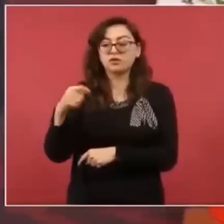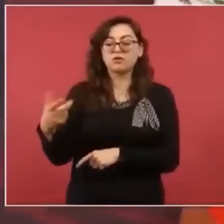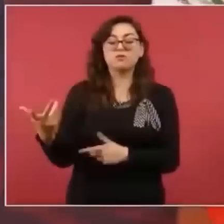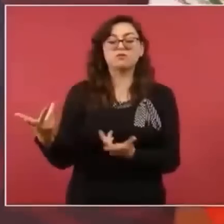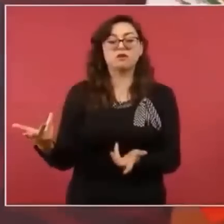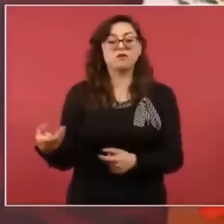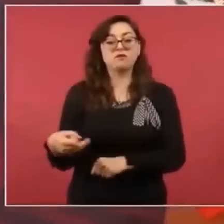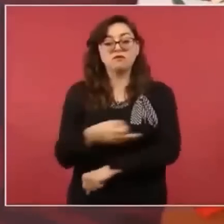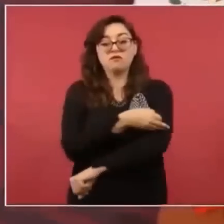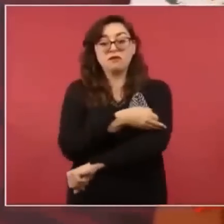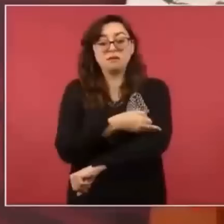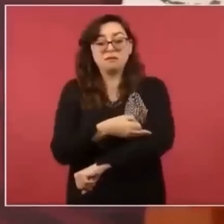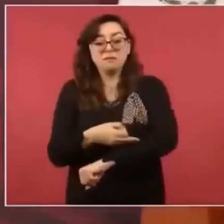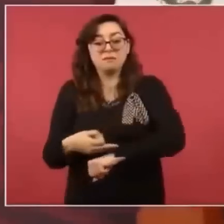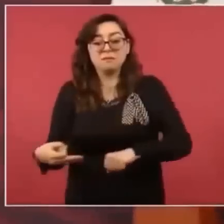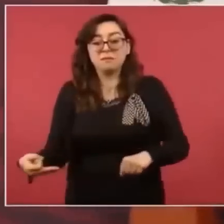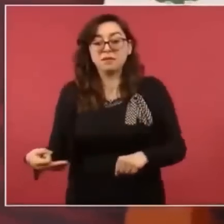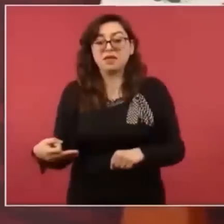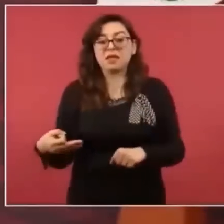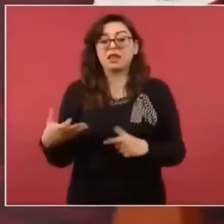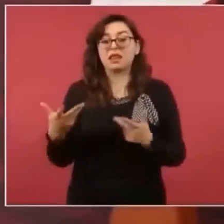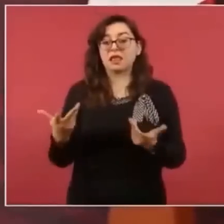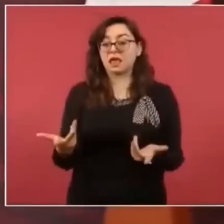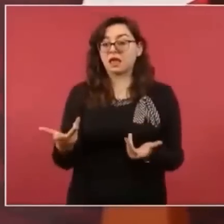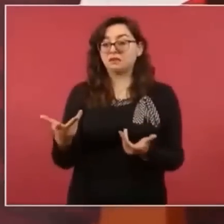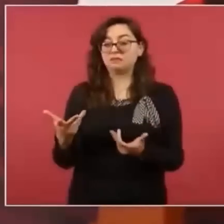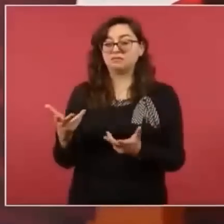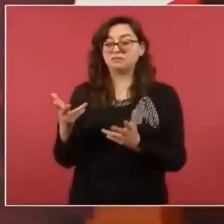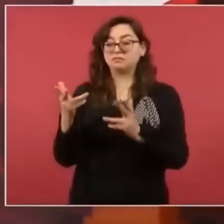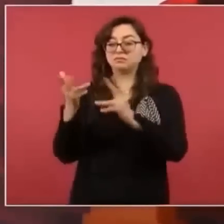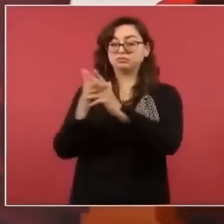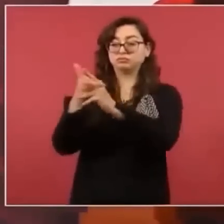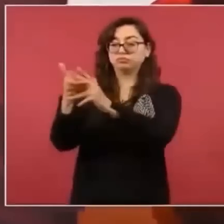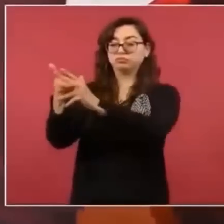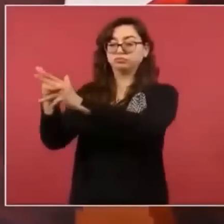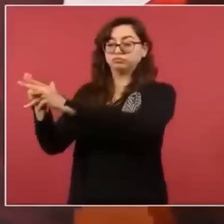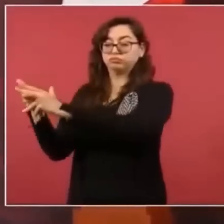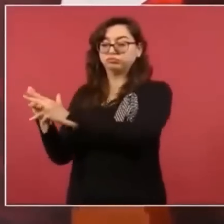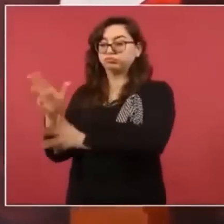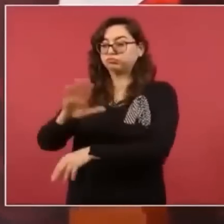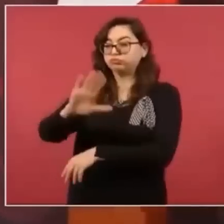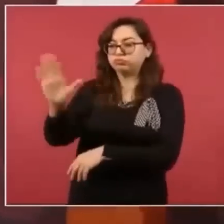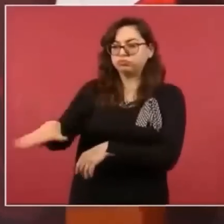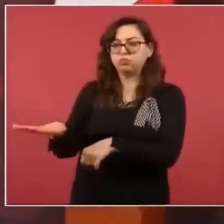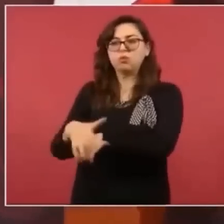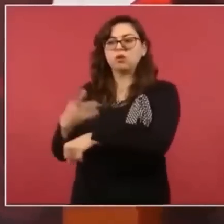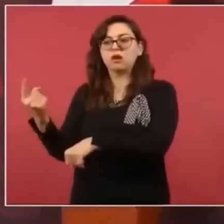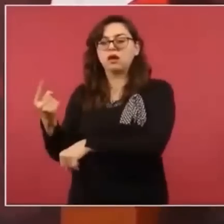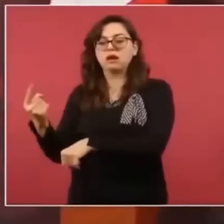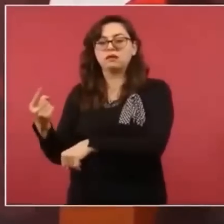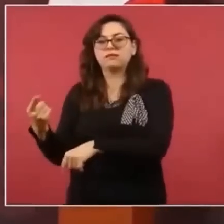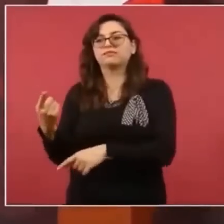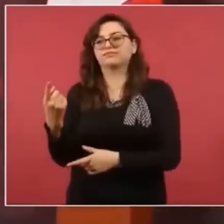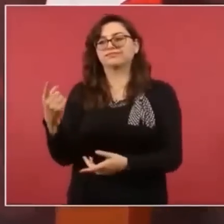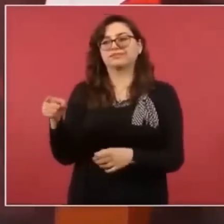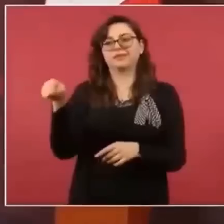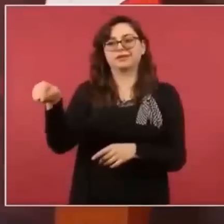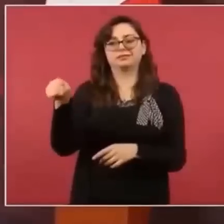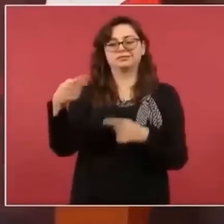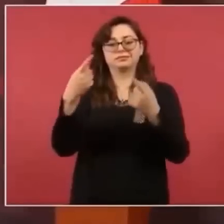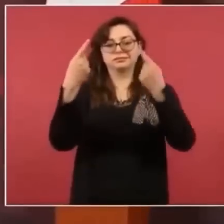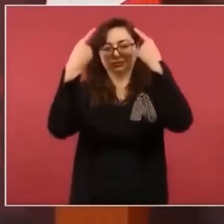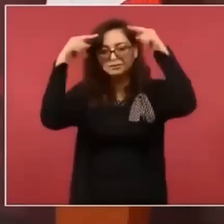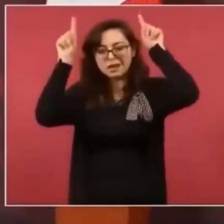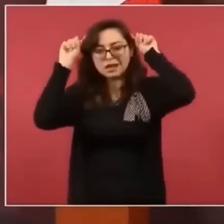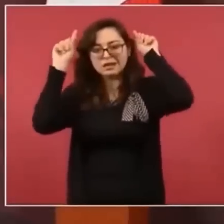familia de uno de los marinos que participan en ese operativo. Y al poco